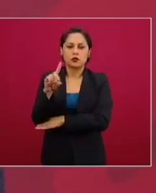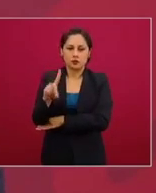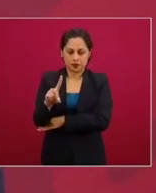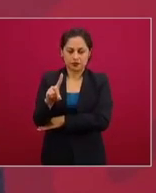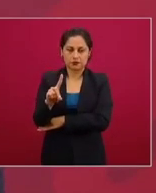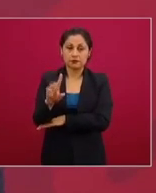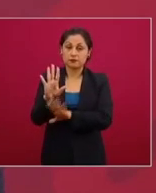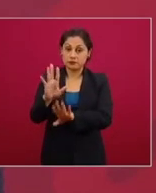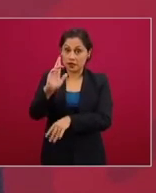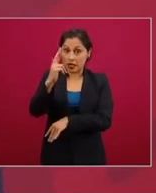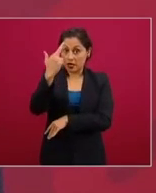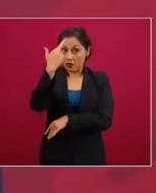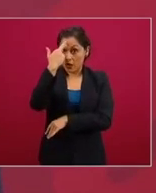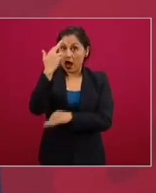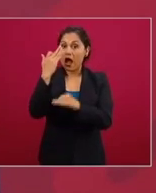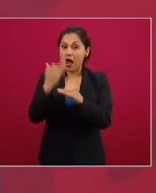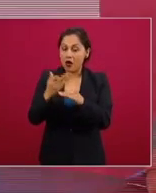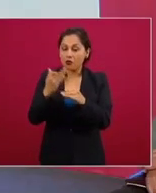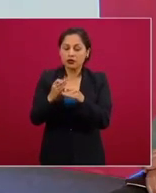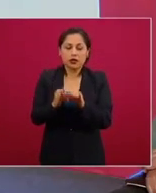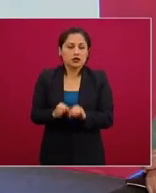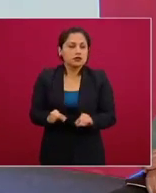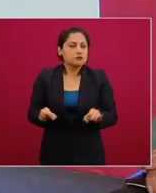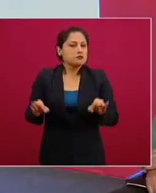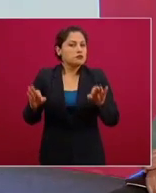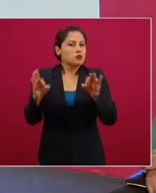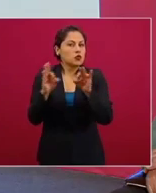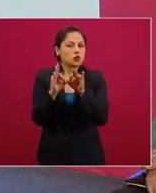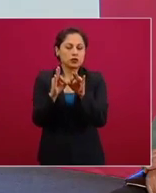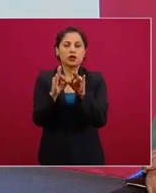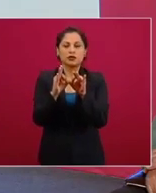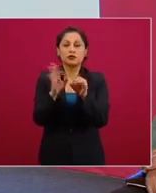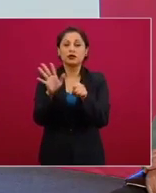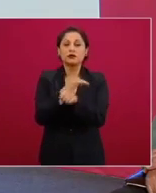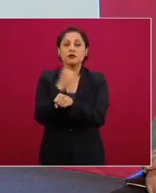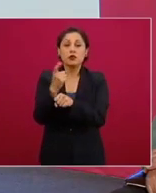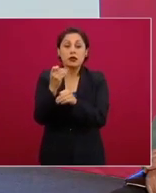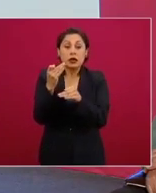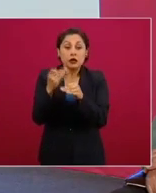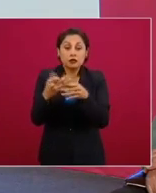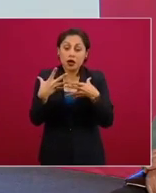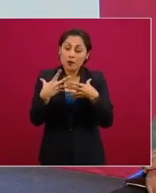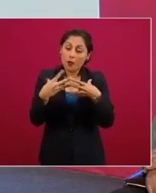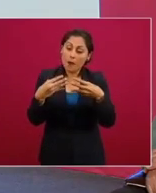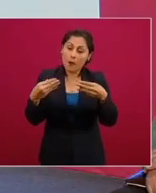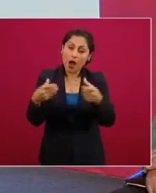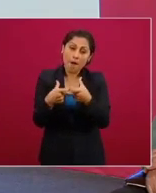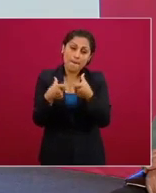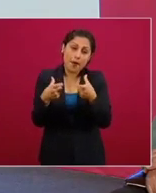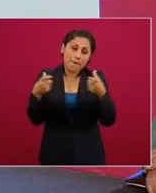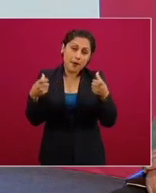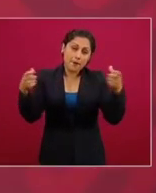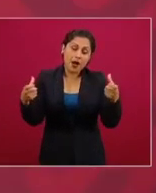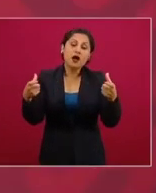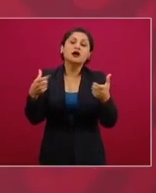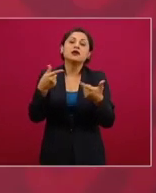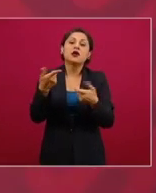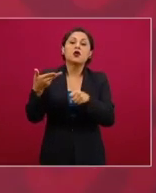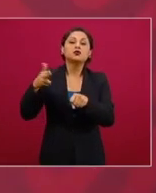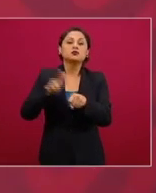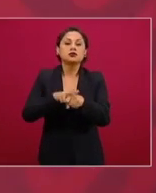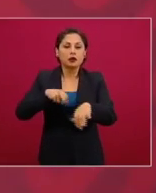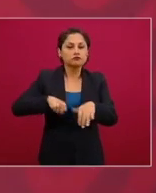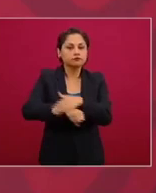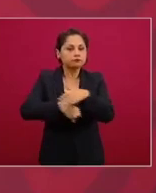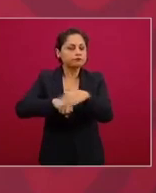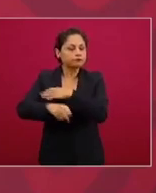de ascenso rápido, donde se acumularán un gran número de casos. Entramos de en contagios, fase 3. De hospitalizaciones, pero que